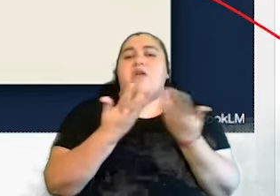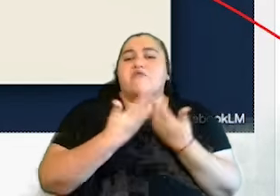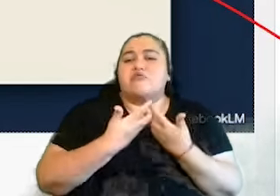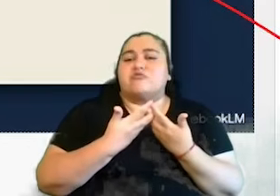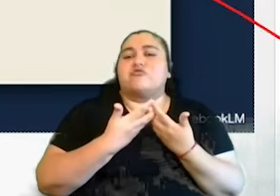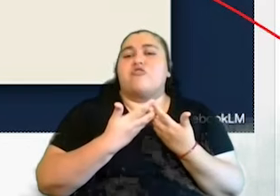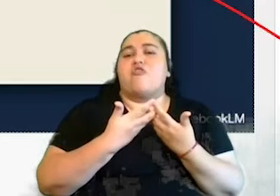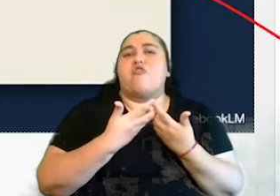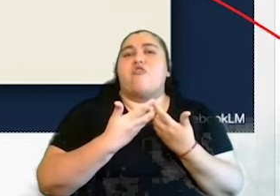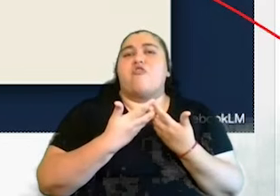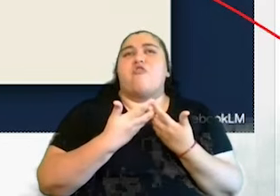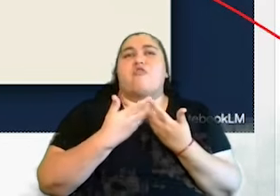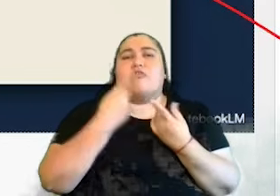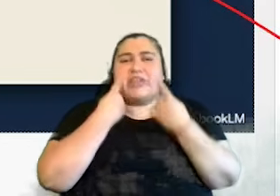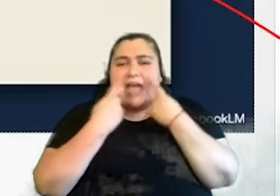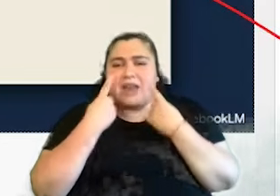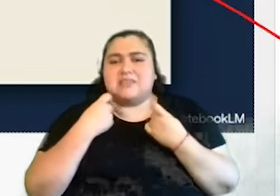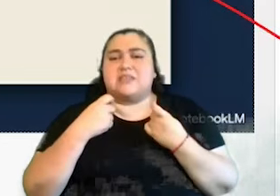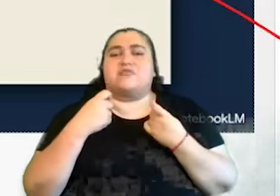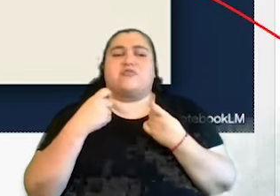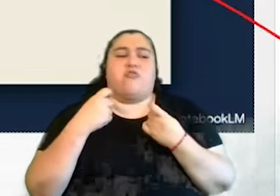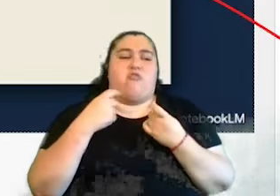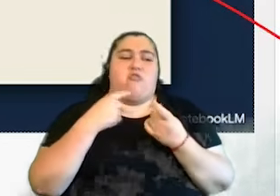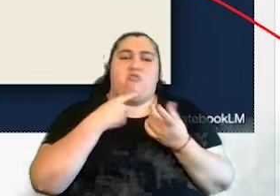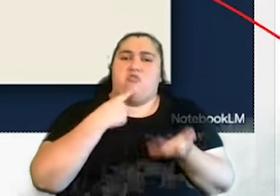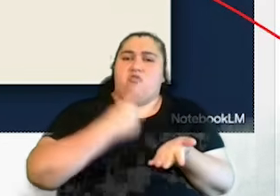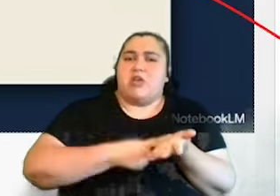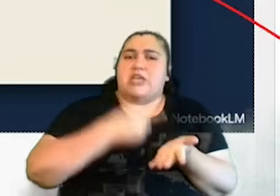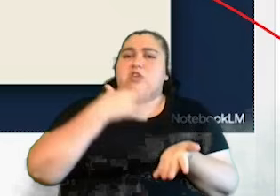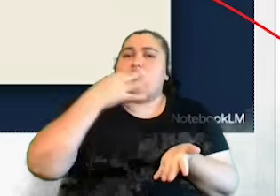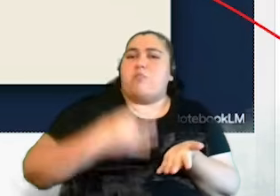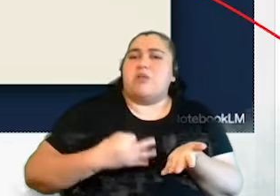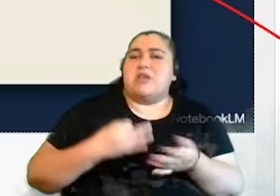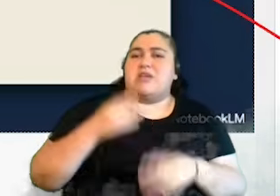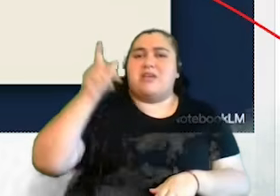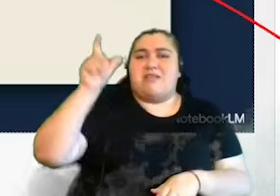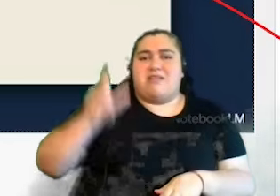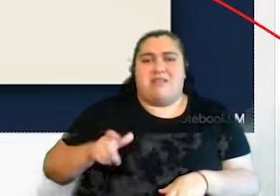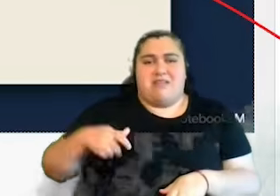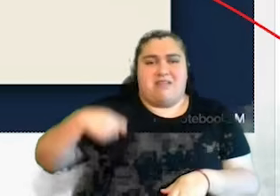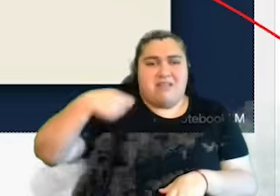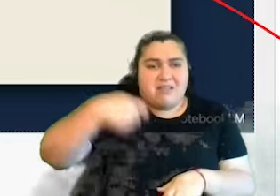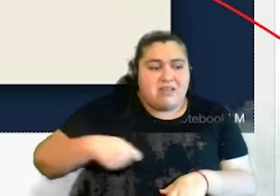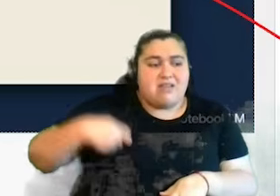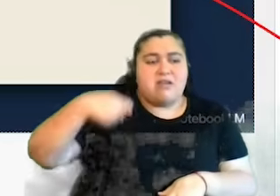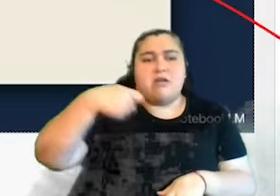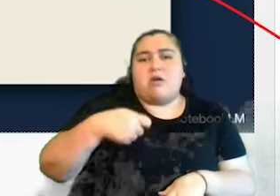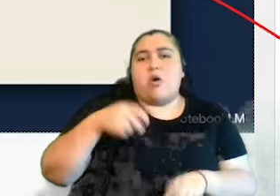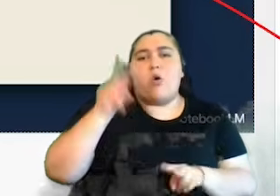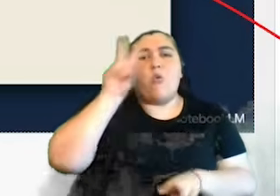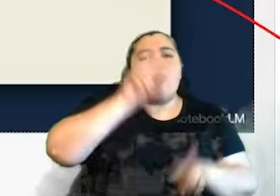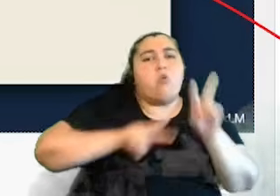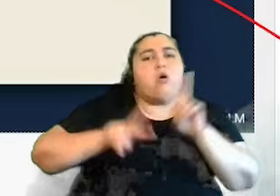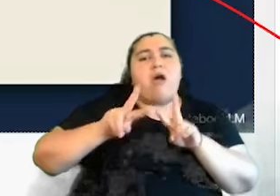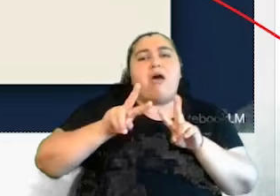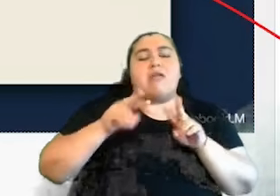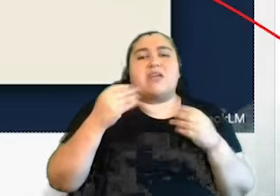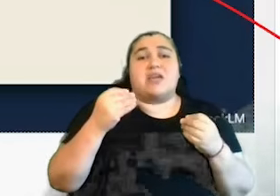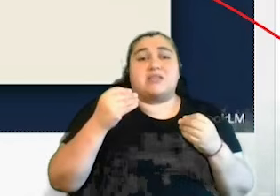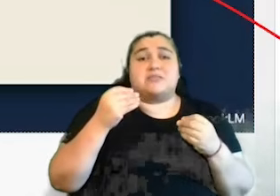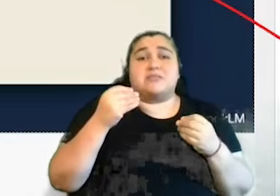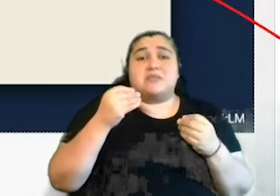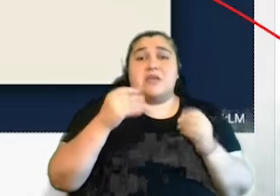de fiscalización y determinación de oficio y el cumplimiento del contribuyente, es precisamente unificar los plazos de prescripción. Entonces,